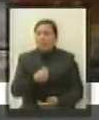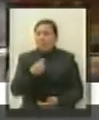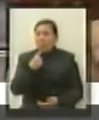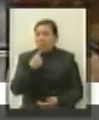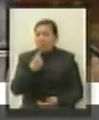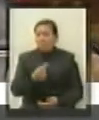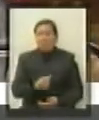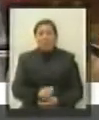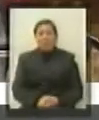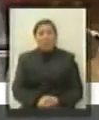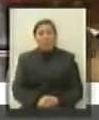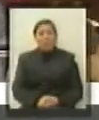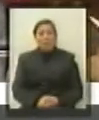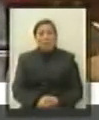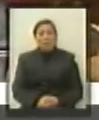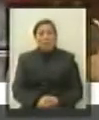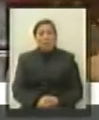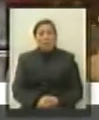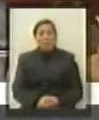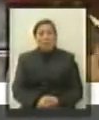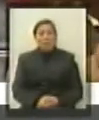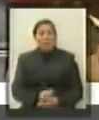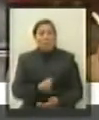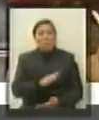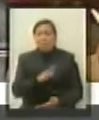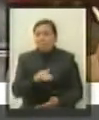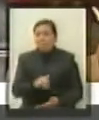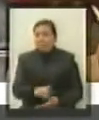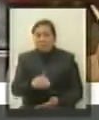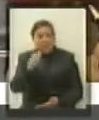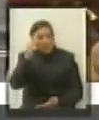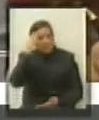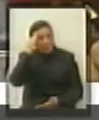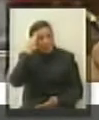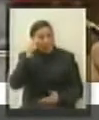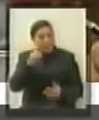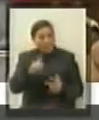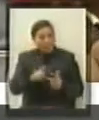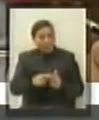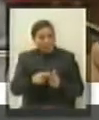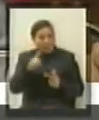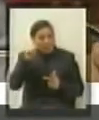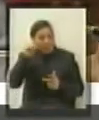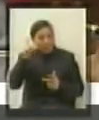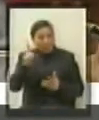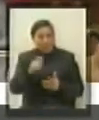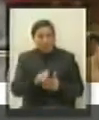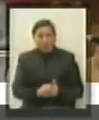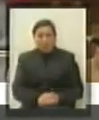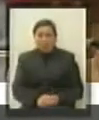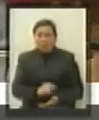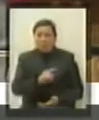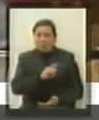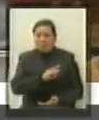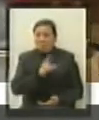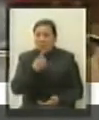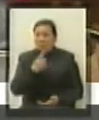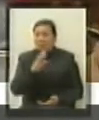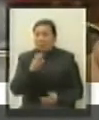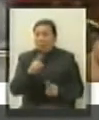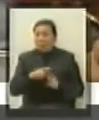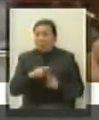referir. En el caso de Huancavelica, como todos ustedes saben, se origina la creación de una universidad para